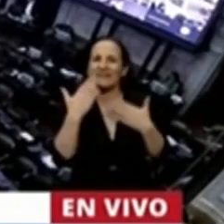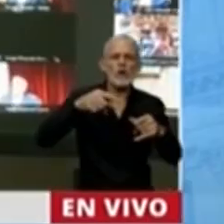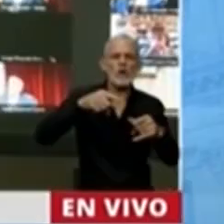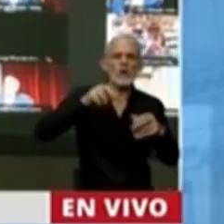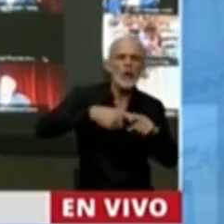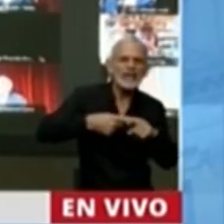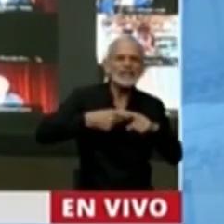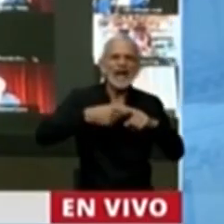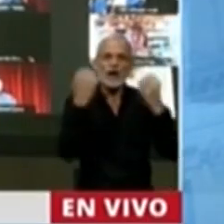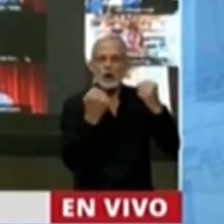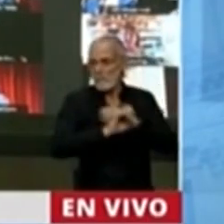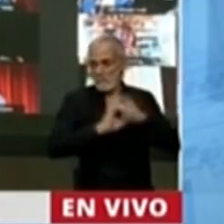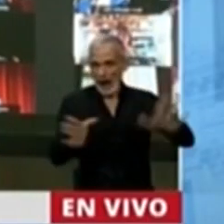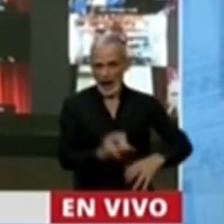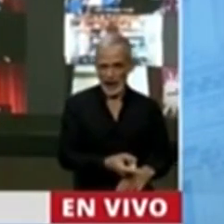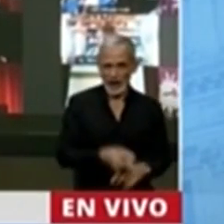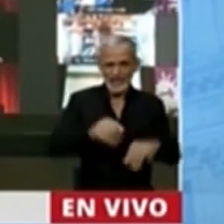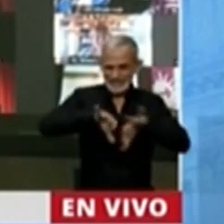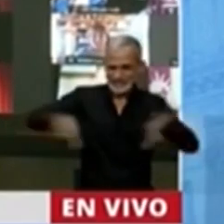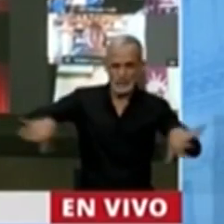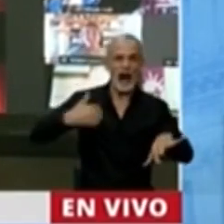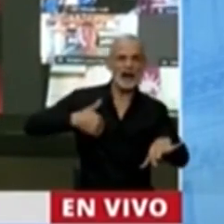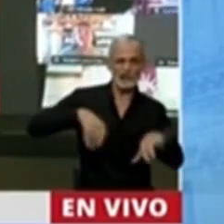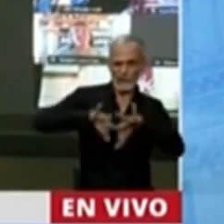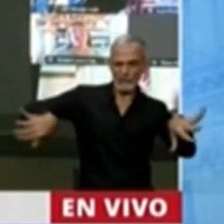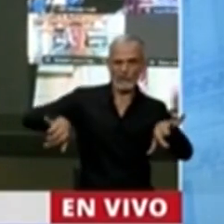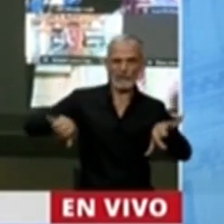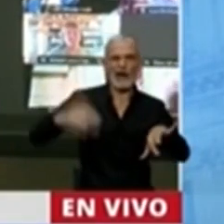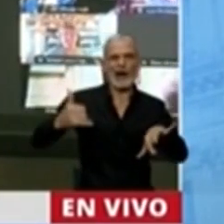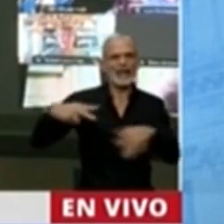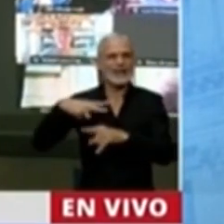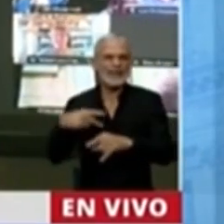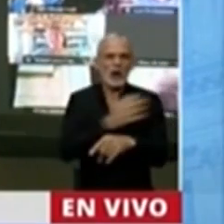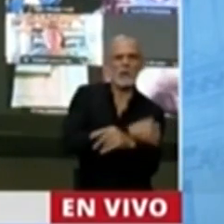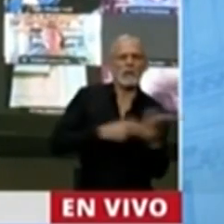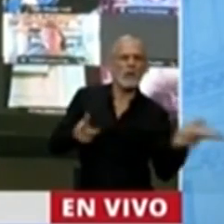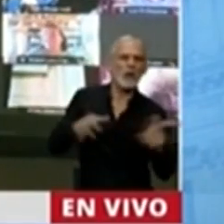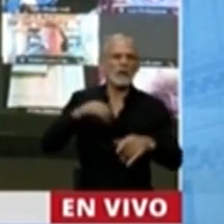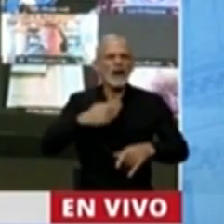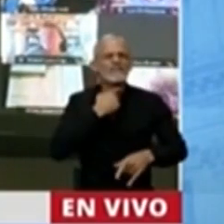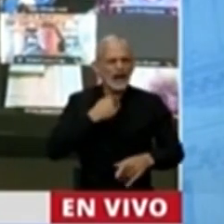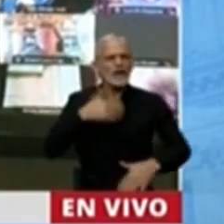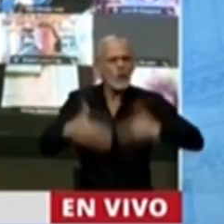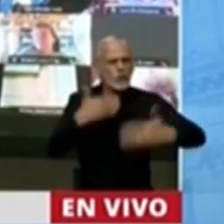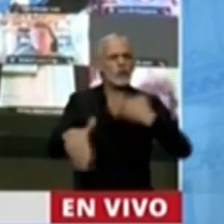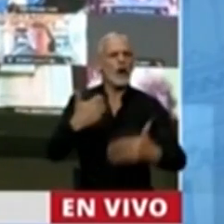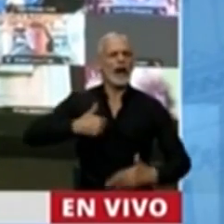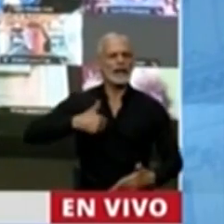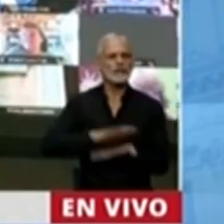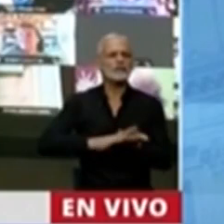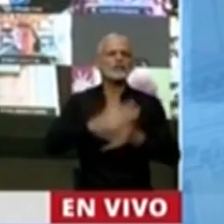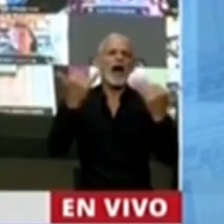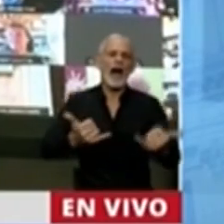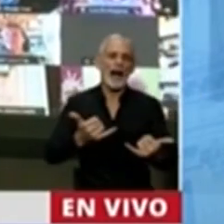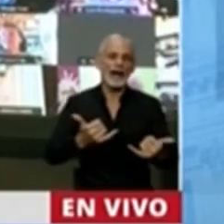Gracias. Es una mala decisión separar a los argentinos que tenemos vocación por llevar a este país adelante. Es